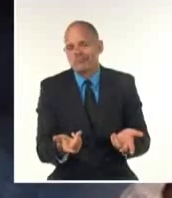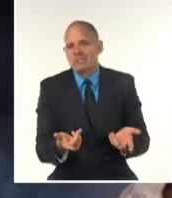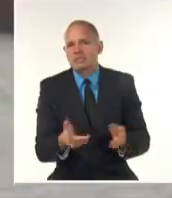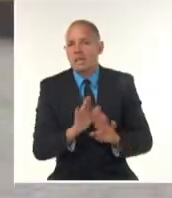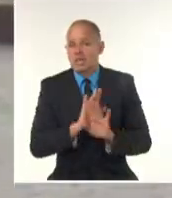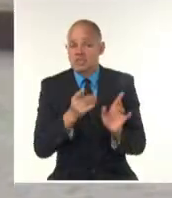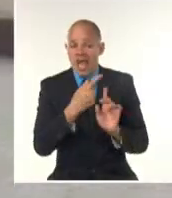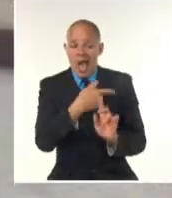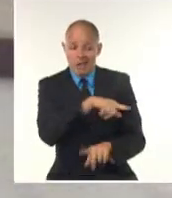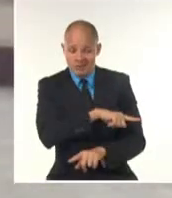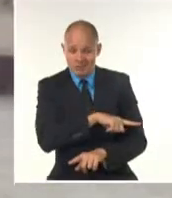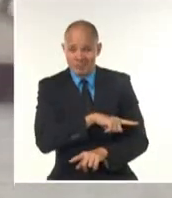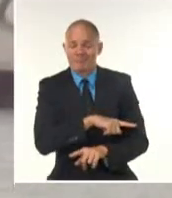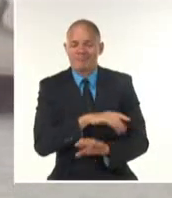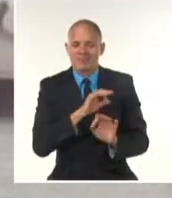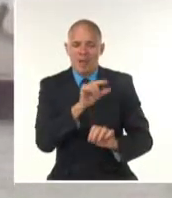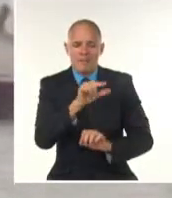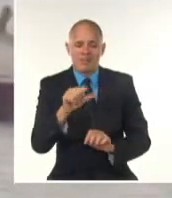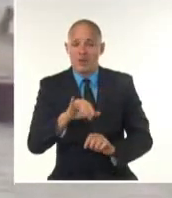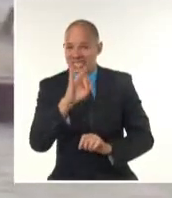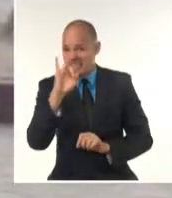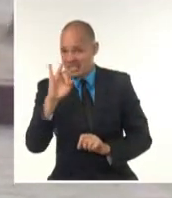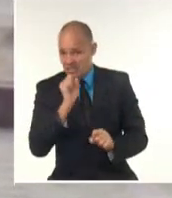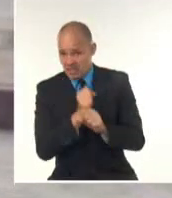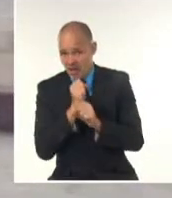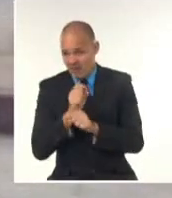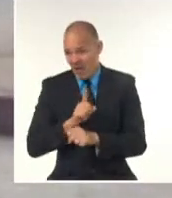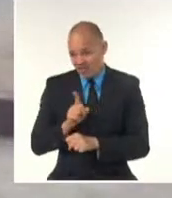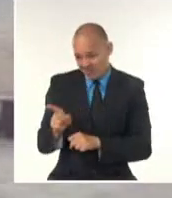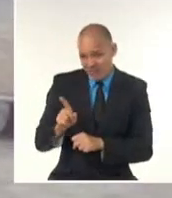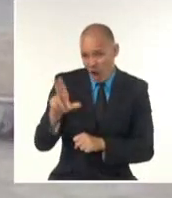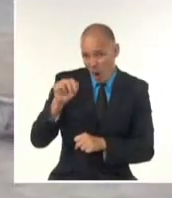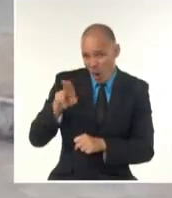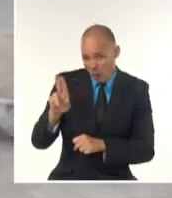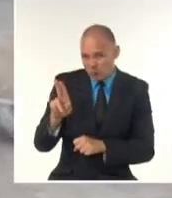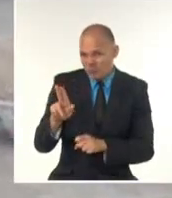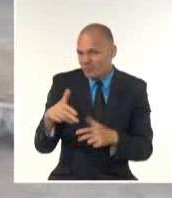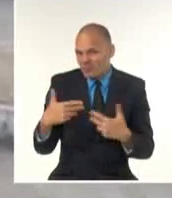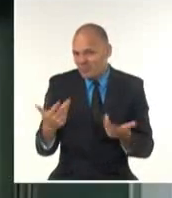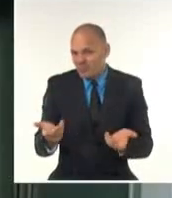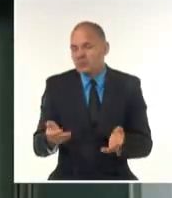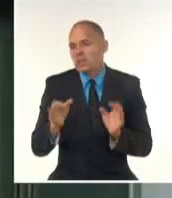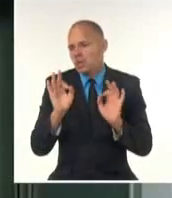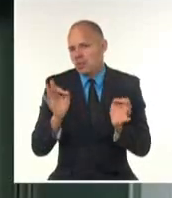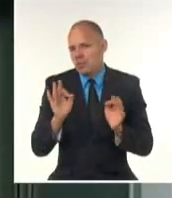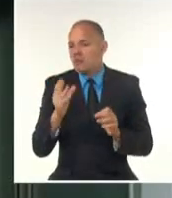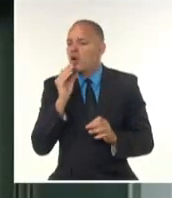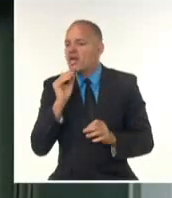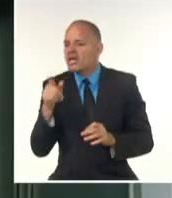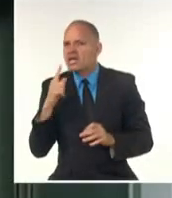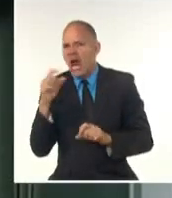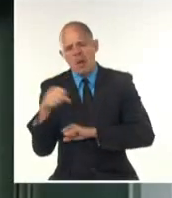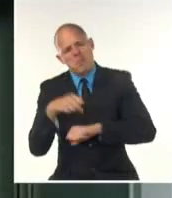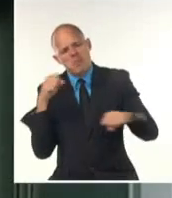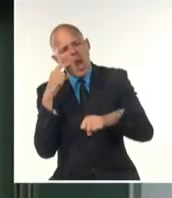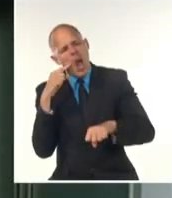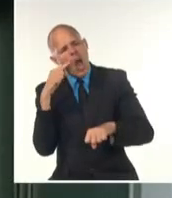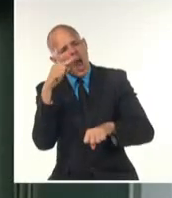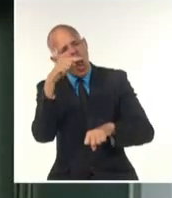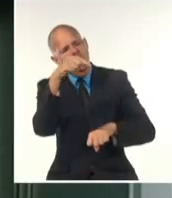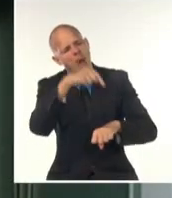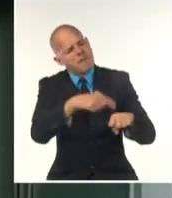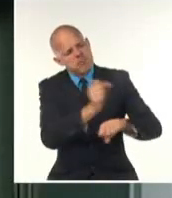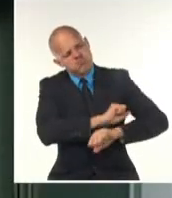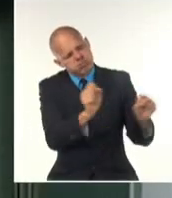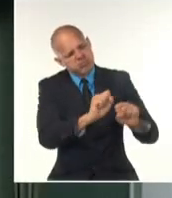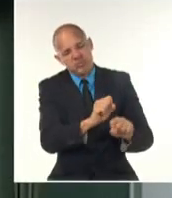no gubernamental World Central Kitchen por el ataque israelí del pasado lunes, se lo decíamos aquí en El Estelar. A propósito, el Papa Francisco expresó